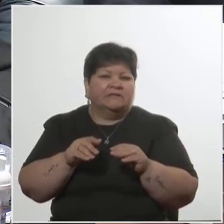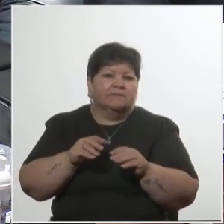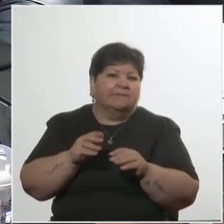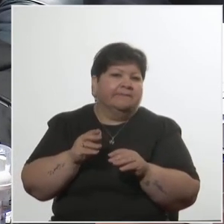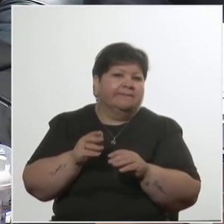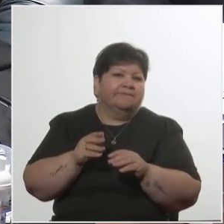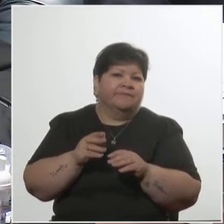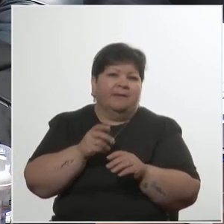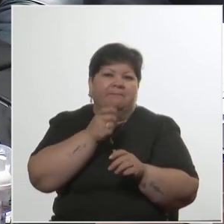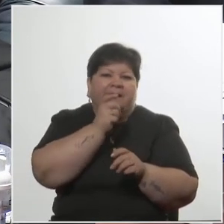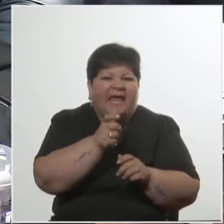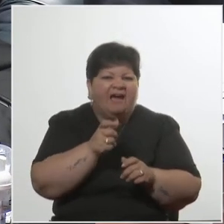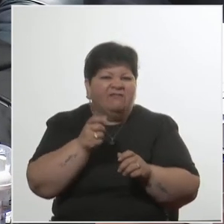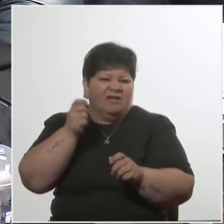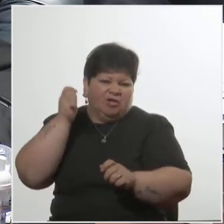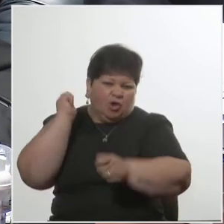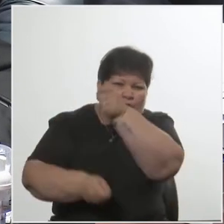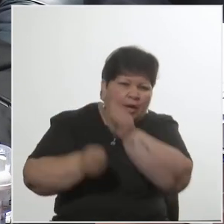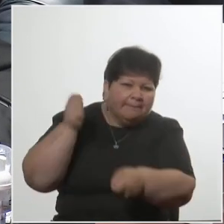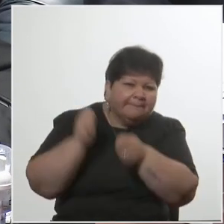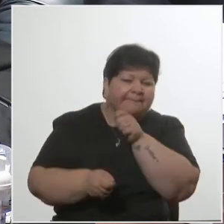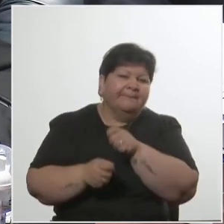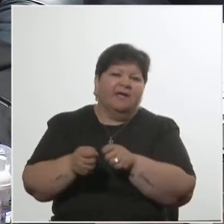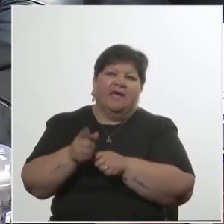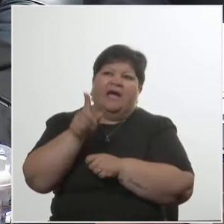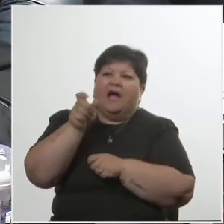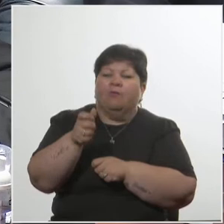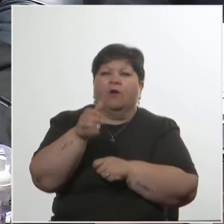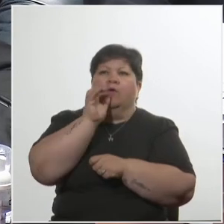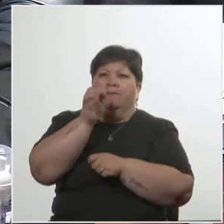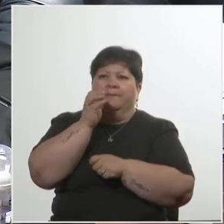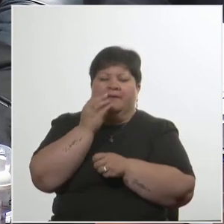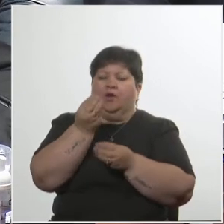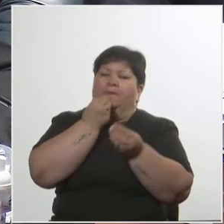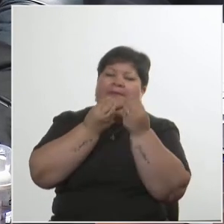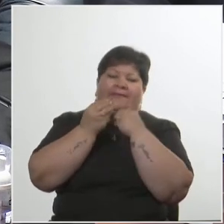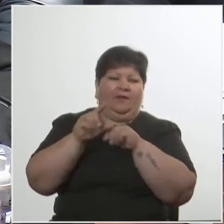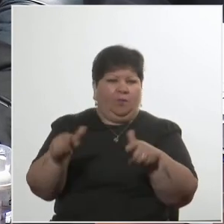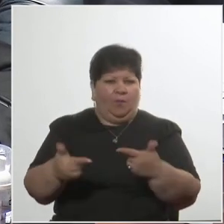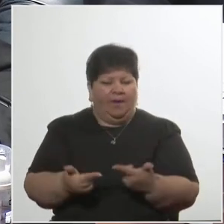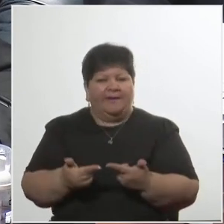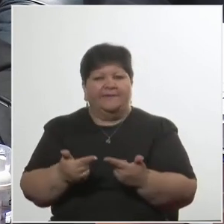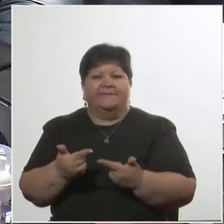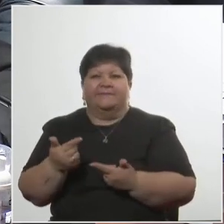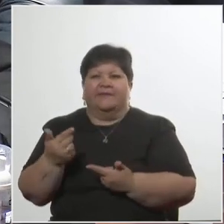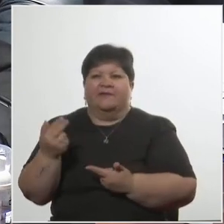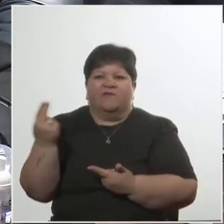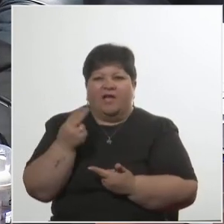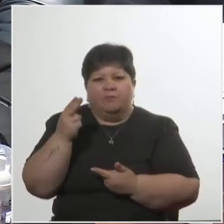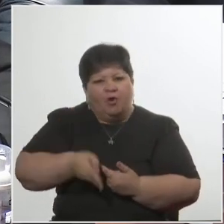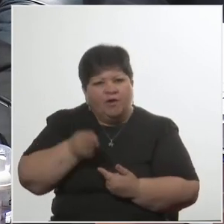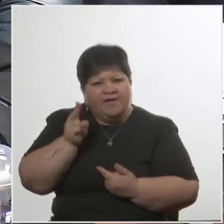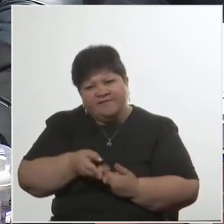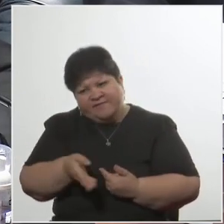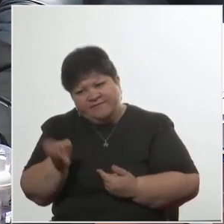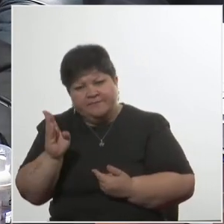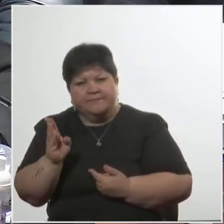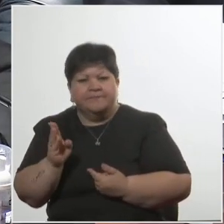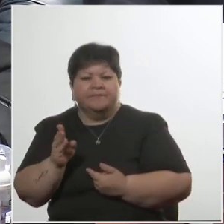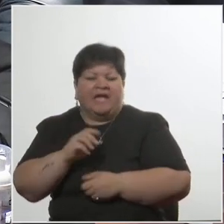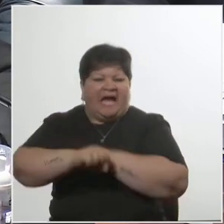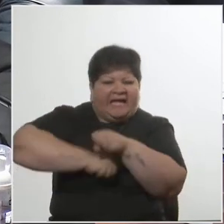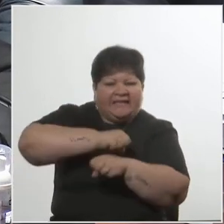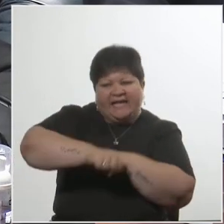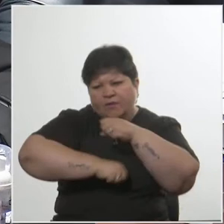persona de palabra de hecho golpes palizas privación de agua y comida provisiones de hacer las necesidades fisiológicas etcétera ataduras en forma